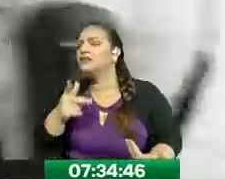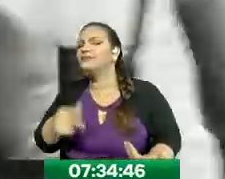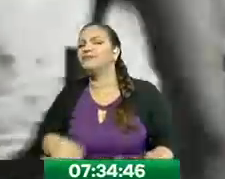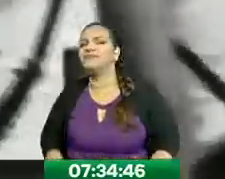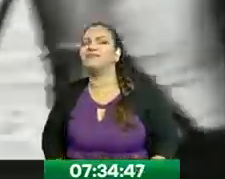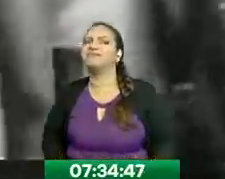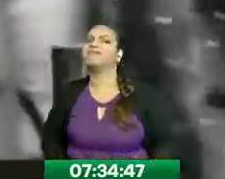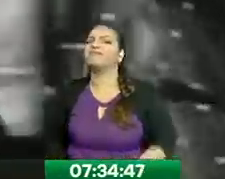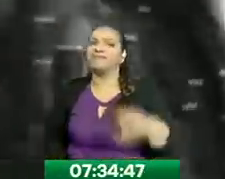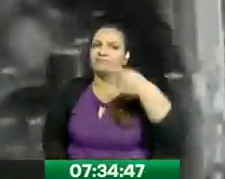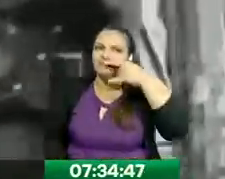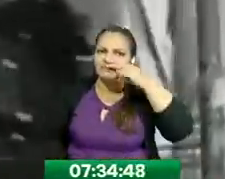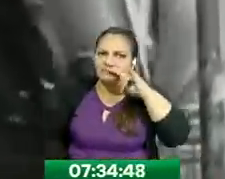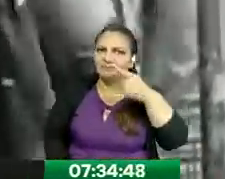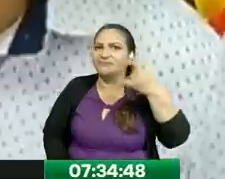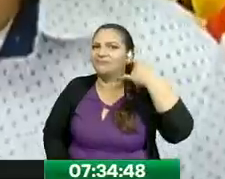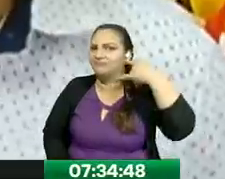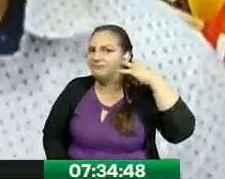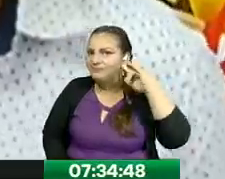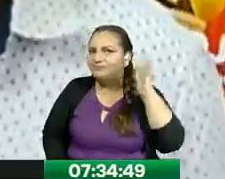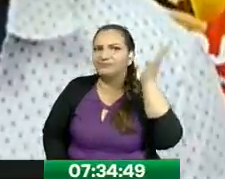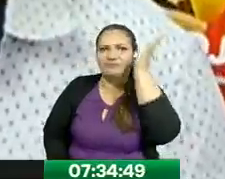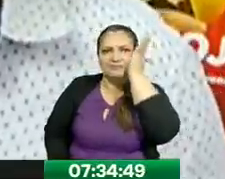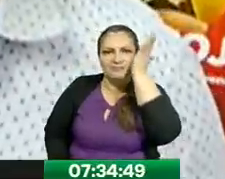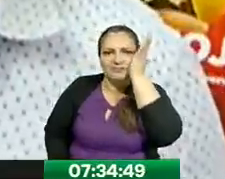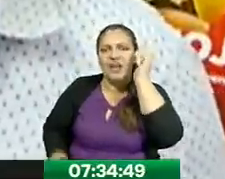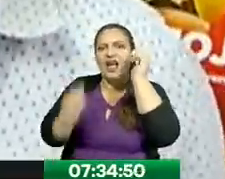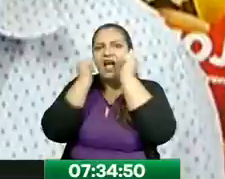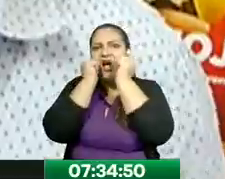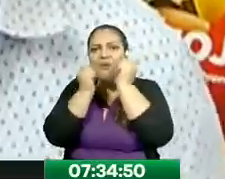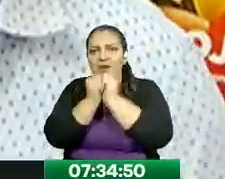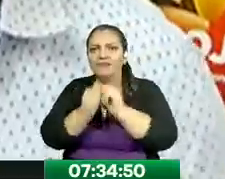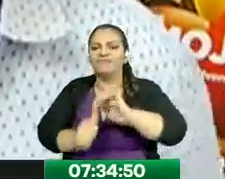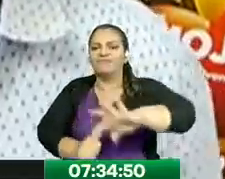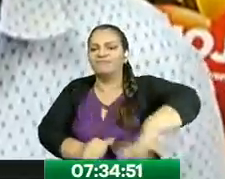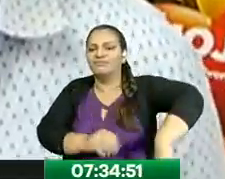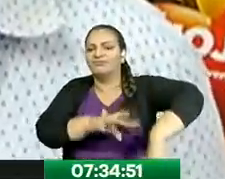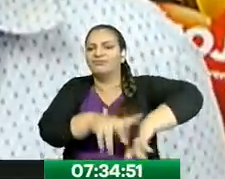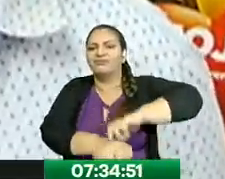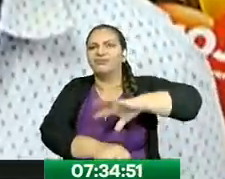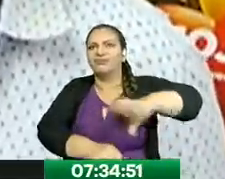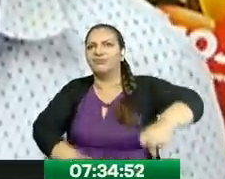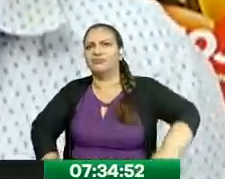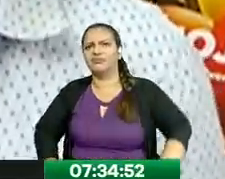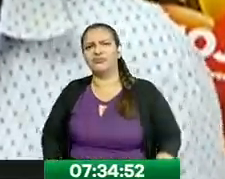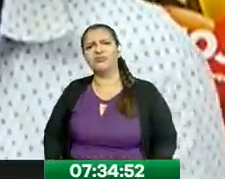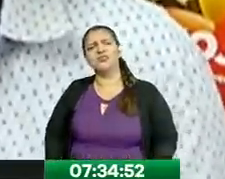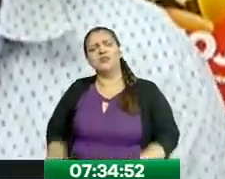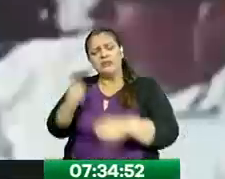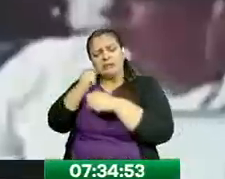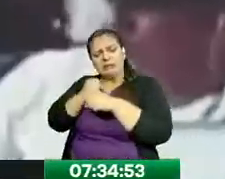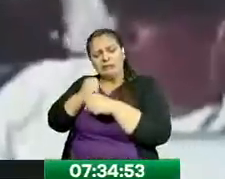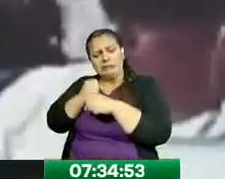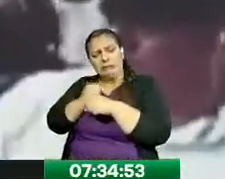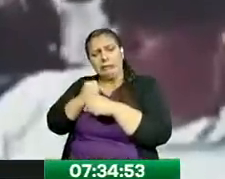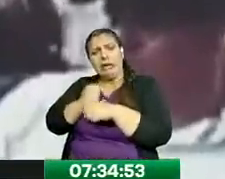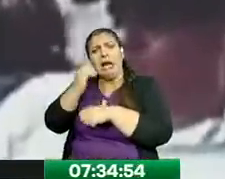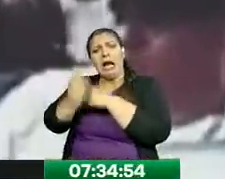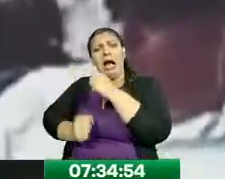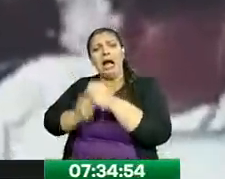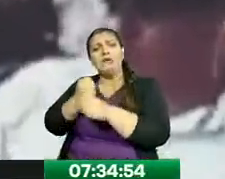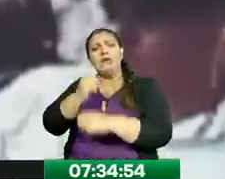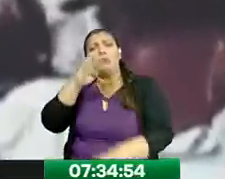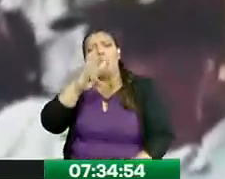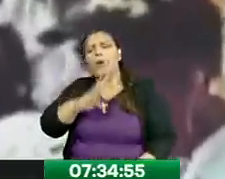los mil dólares con stan sacrificial durante más de 34 años de trabajo y informó